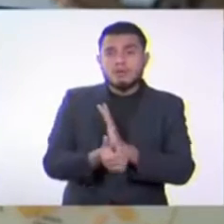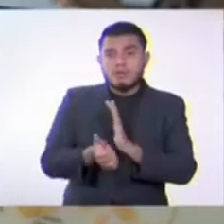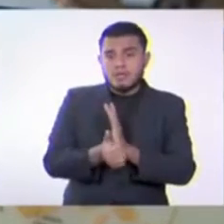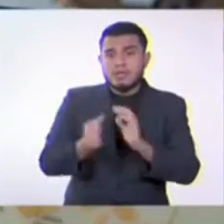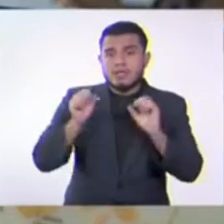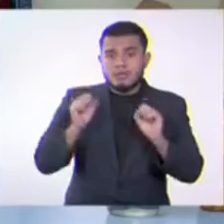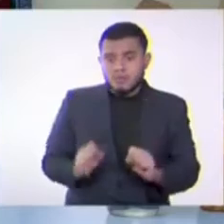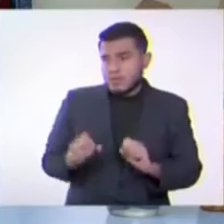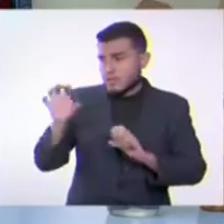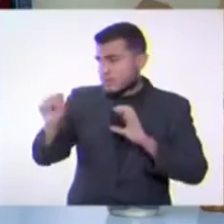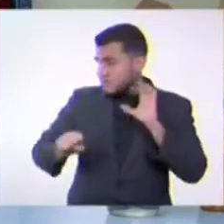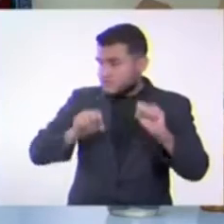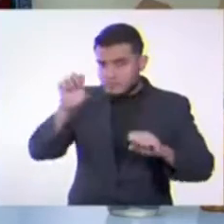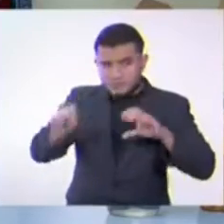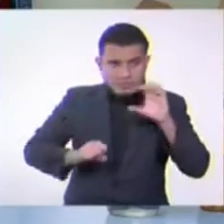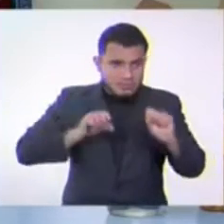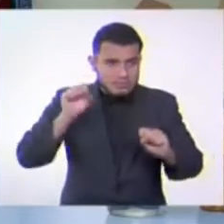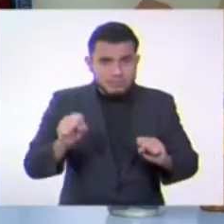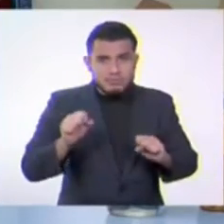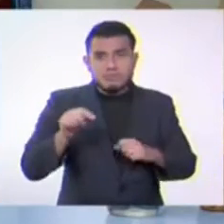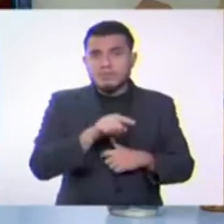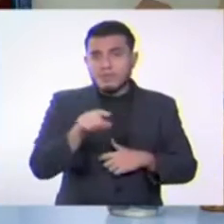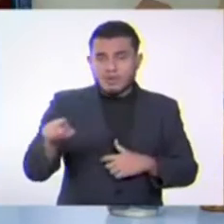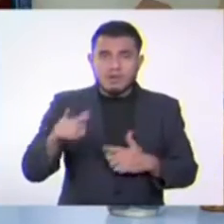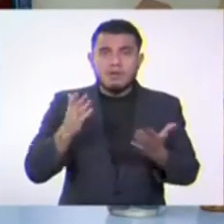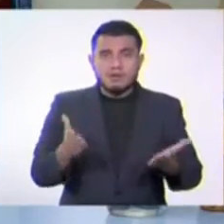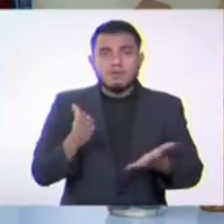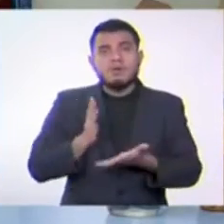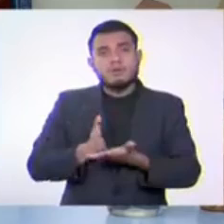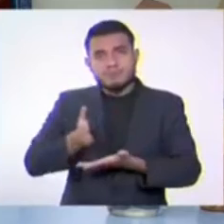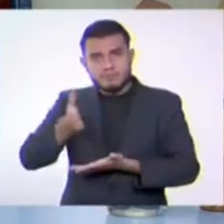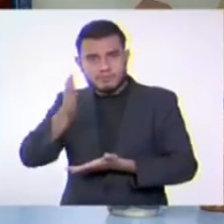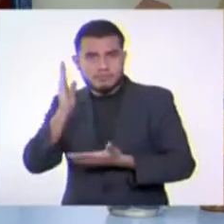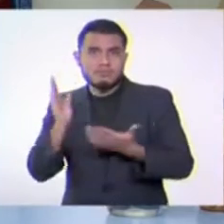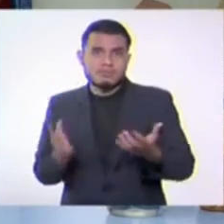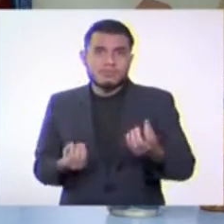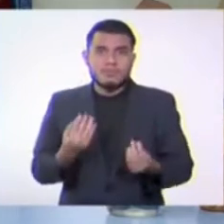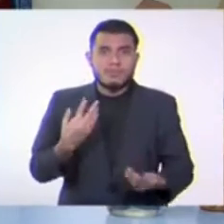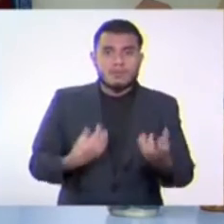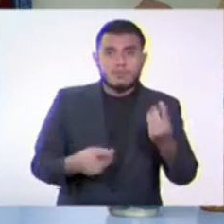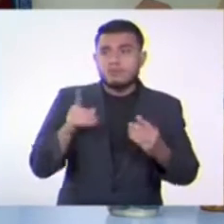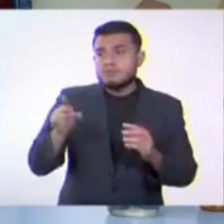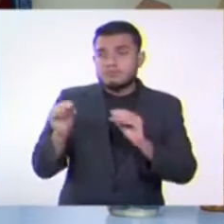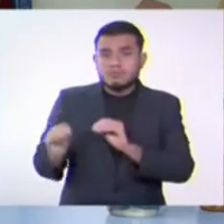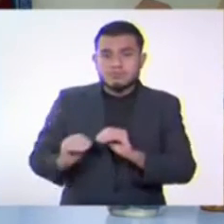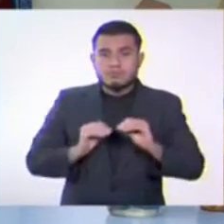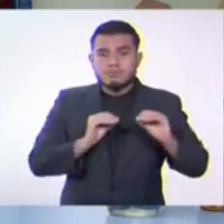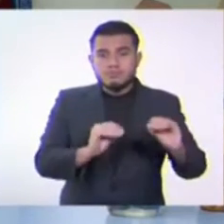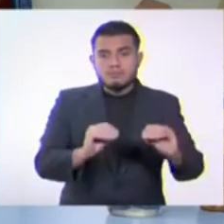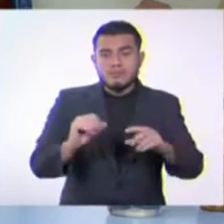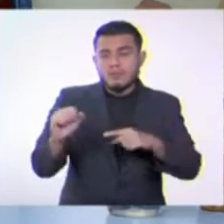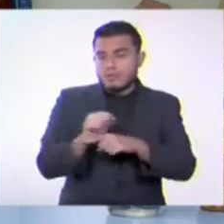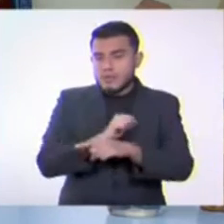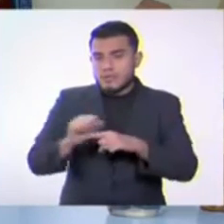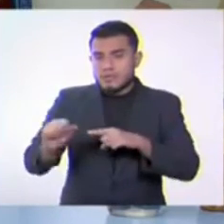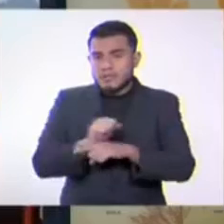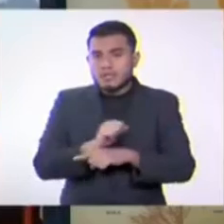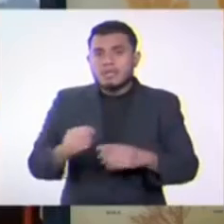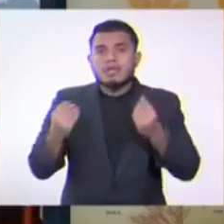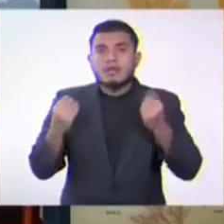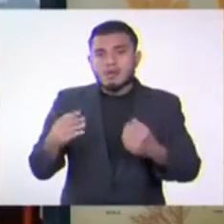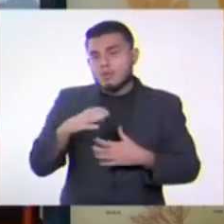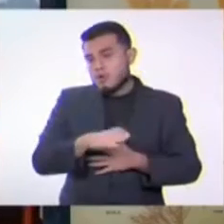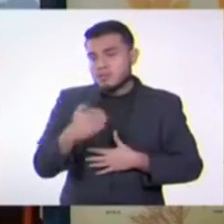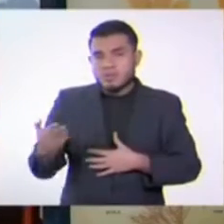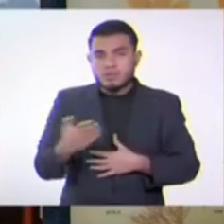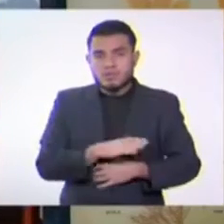poder identificar a estos organismos. Esta es una de las aplicaciones más prácticas de cómo se utilizan